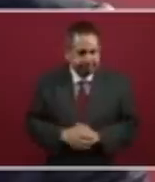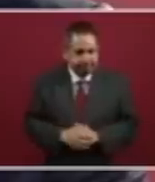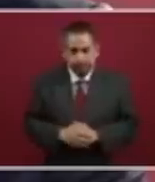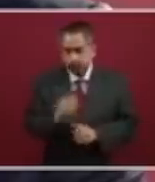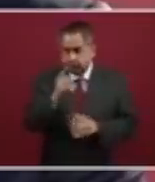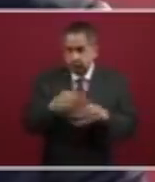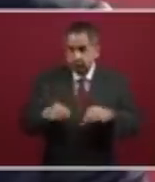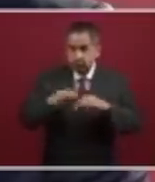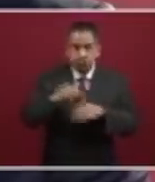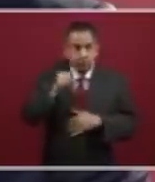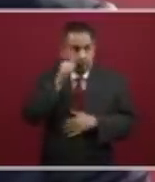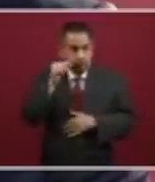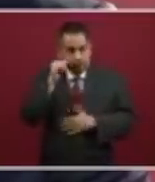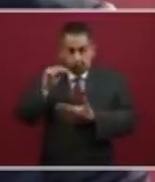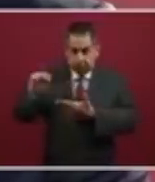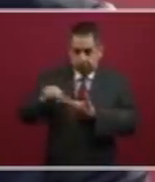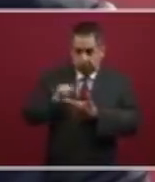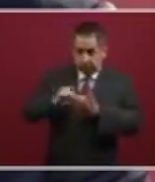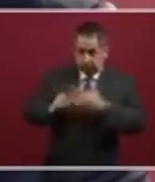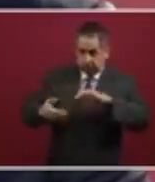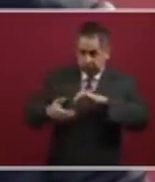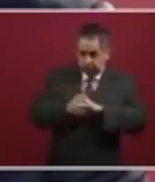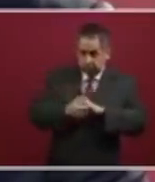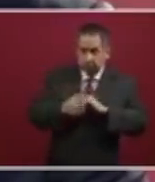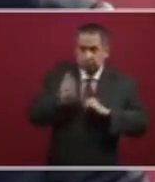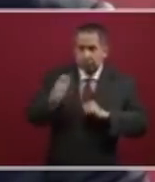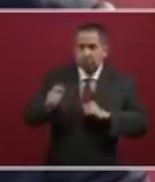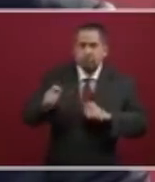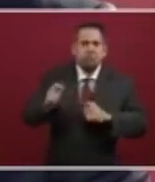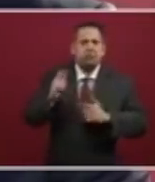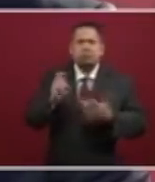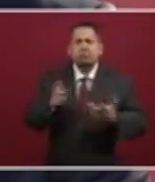de ayer es que